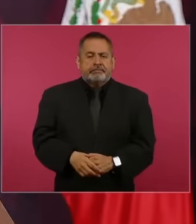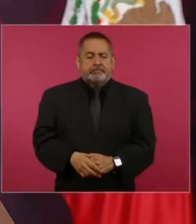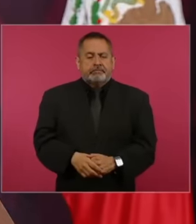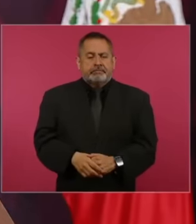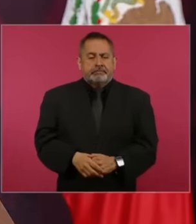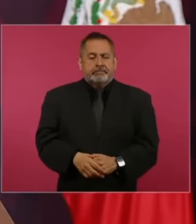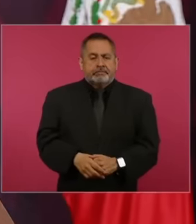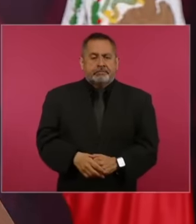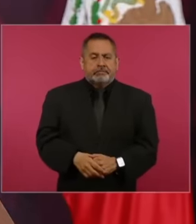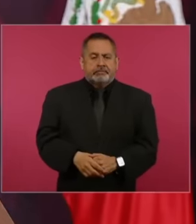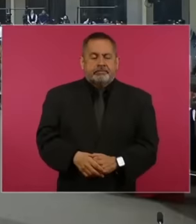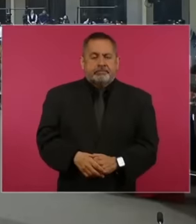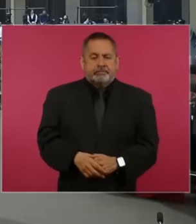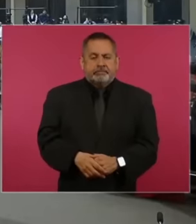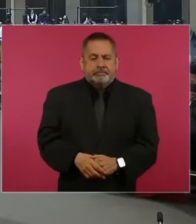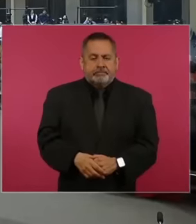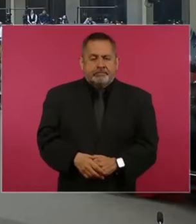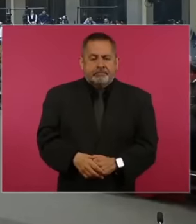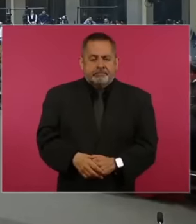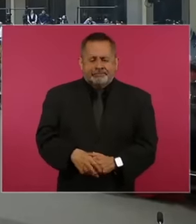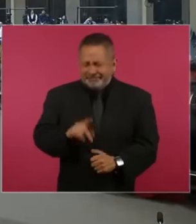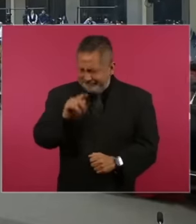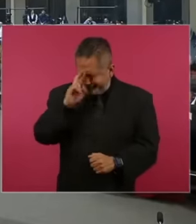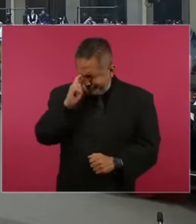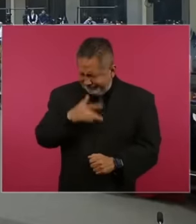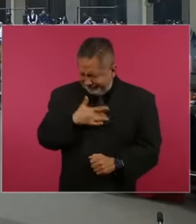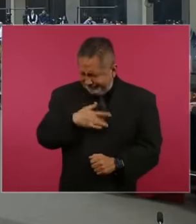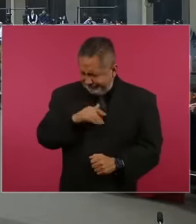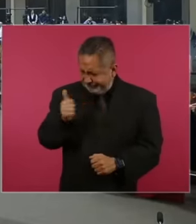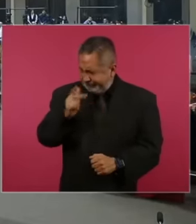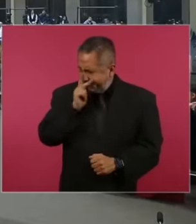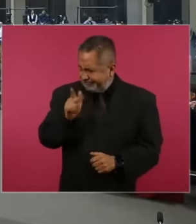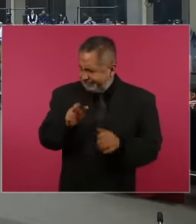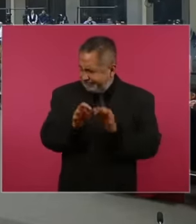Y hay una, que a ver si me acuerdo, pero es: